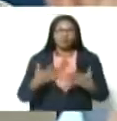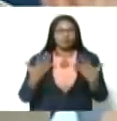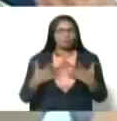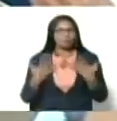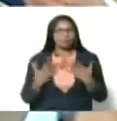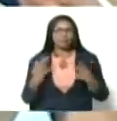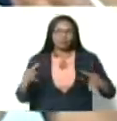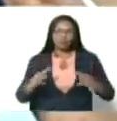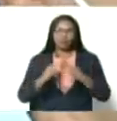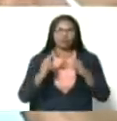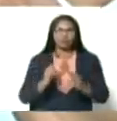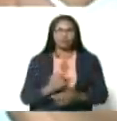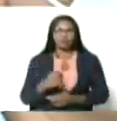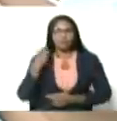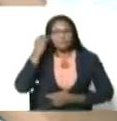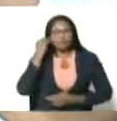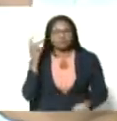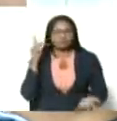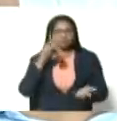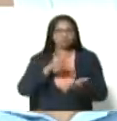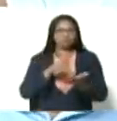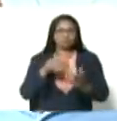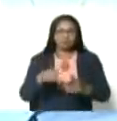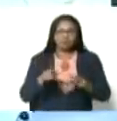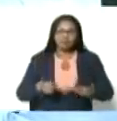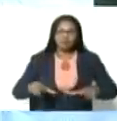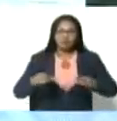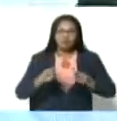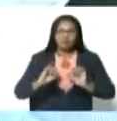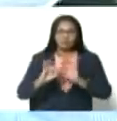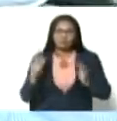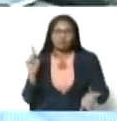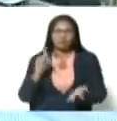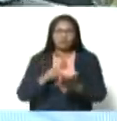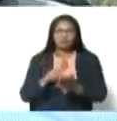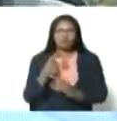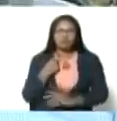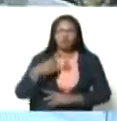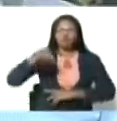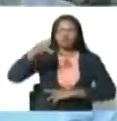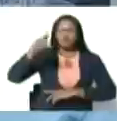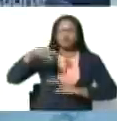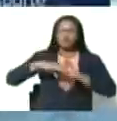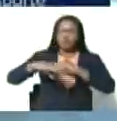emocionante, solamente pensar venir aquí. Y desde que llegué y tomé el autobús,